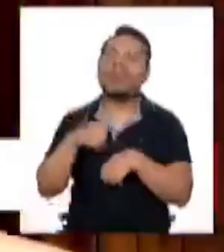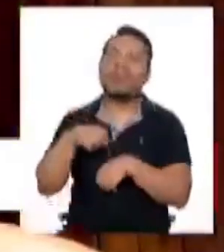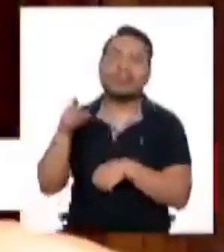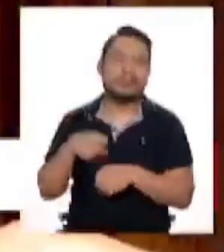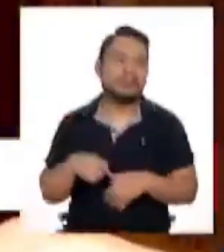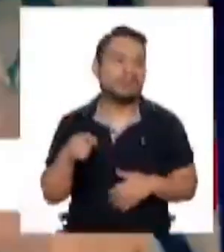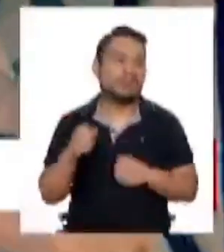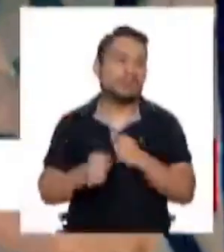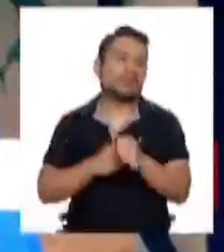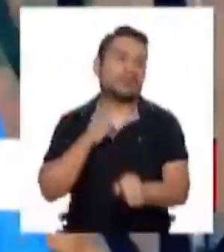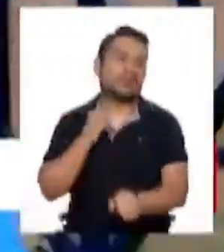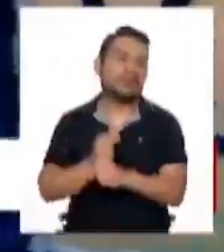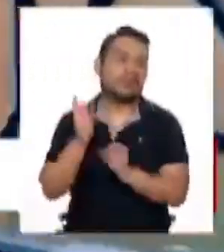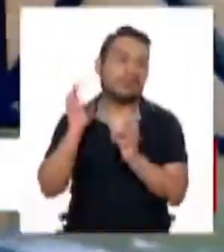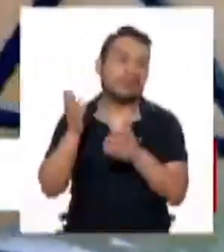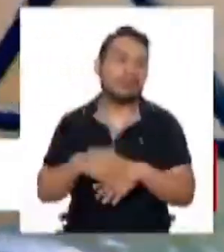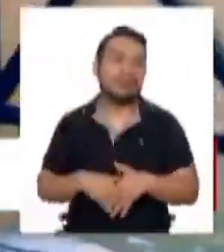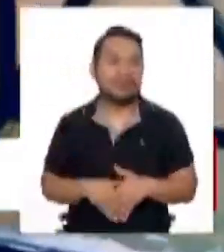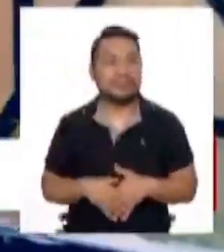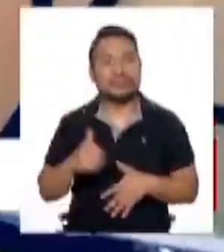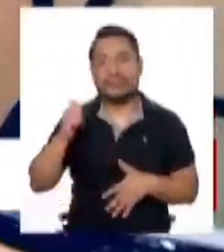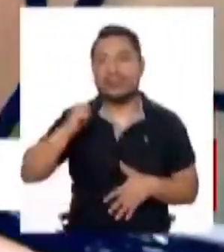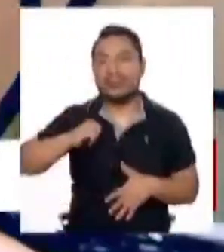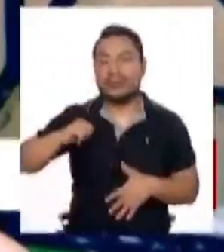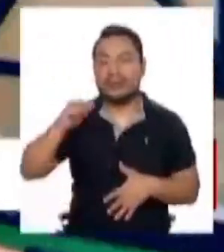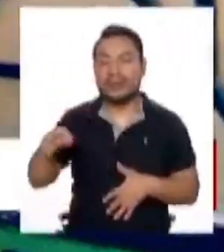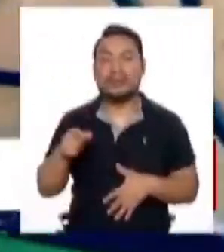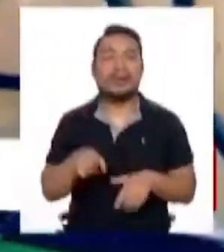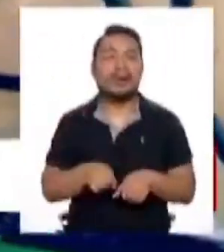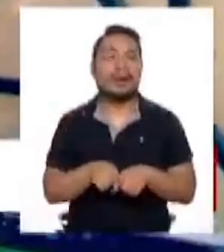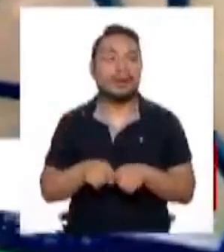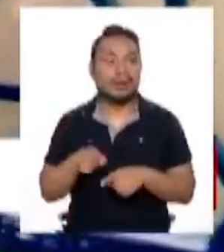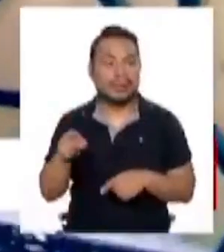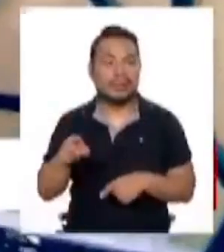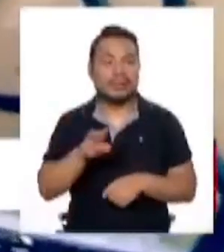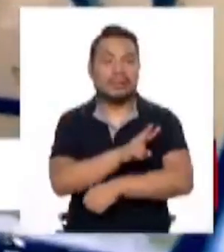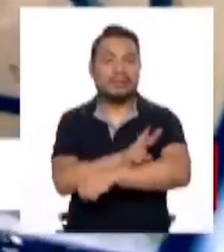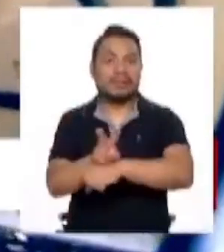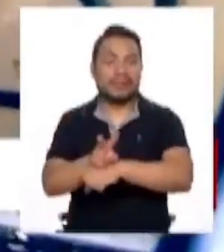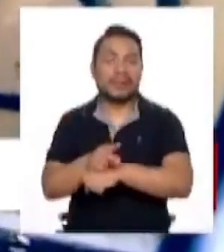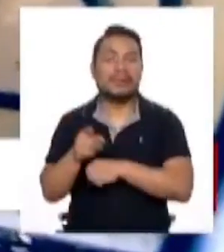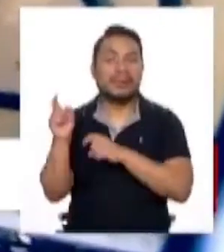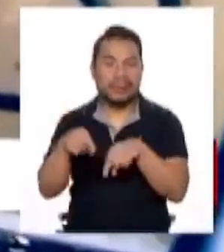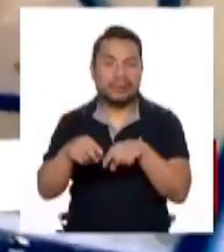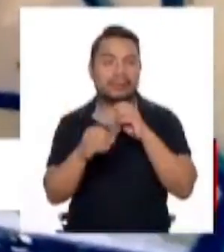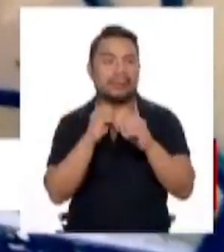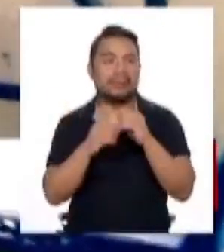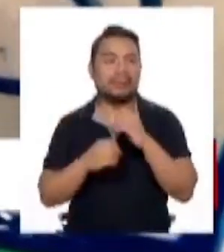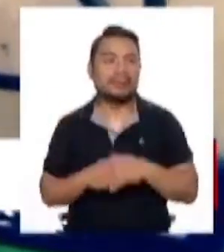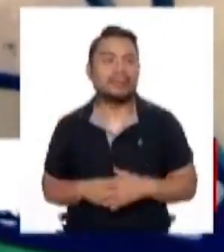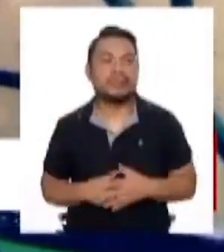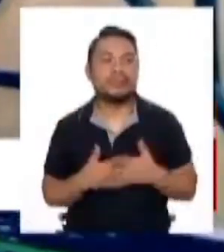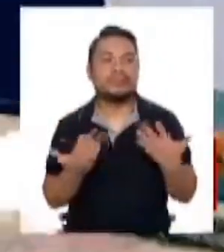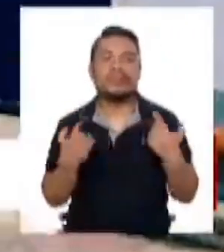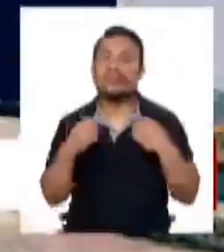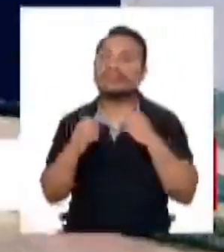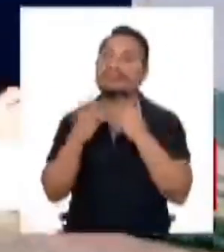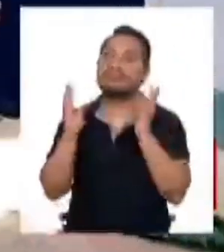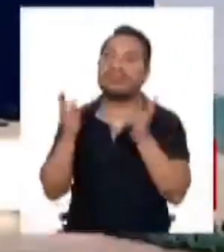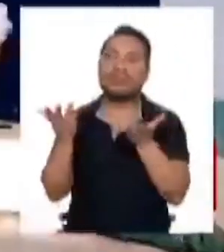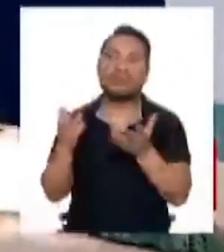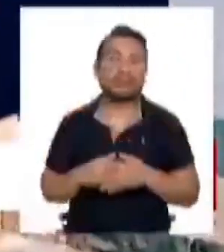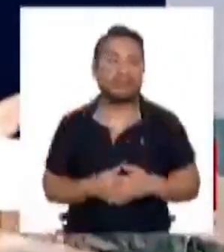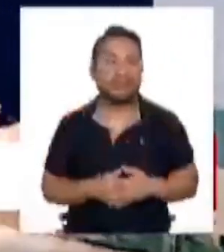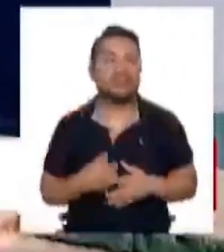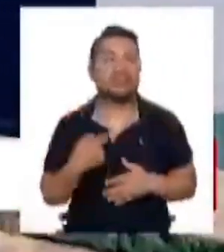Esto tiene años. Nuestro alcalde de Bellavista tendría que tomar las medidas del caso, porque no pensé que estaban así. ¿Quién